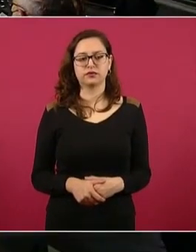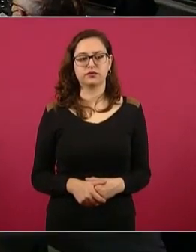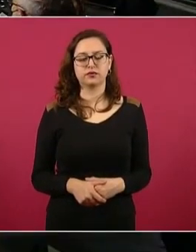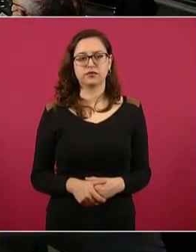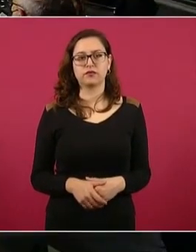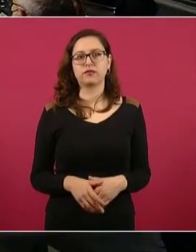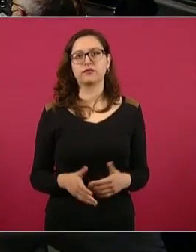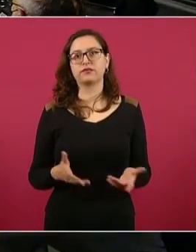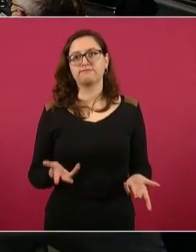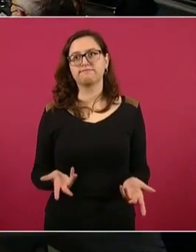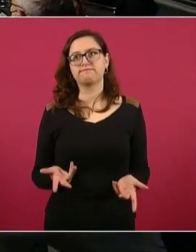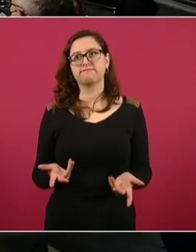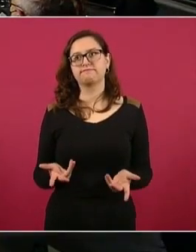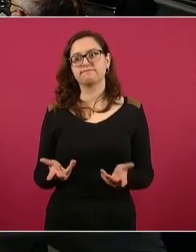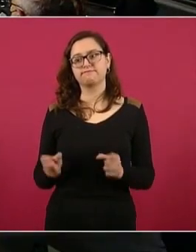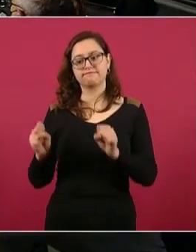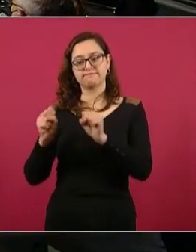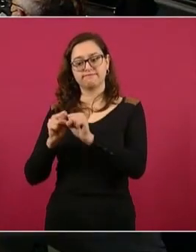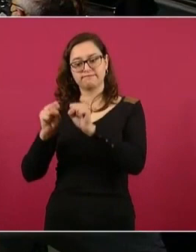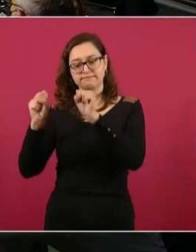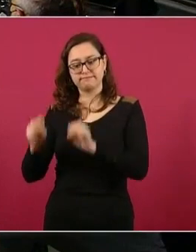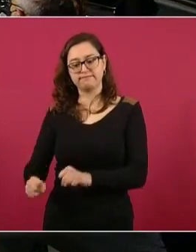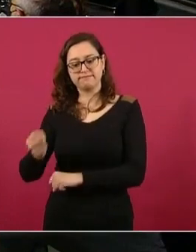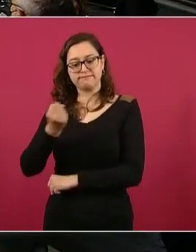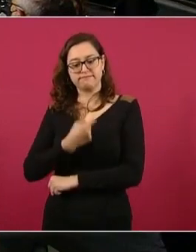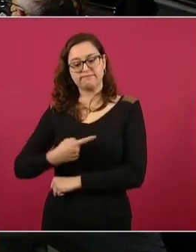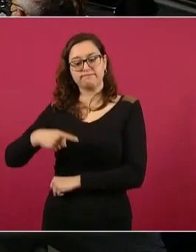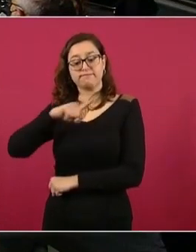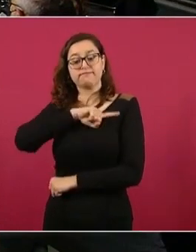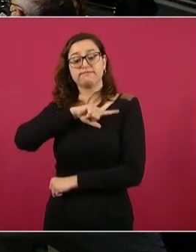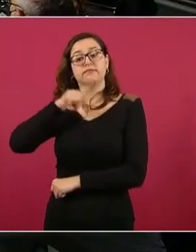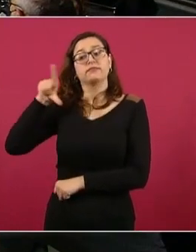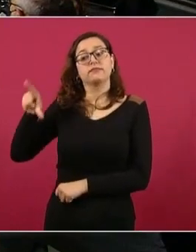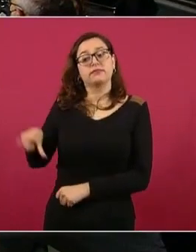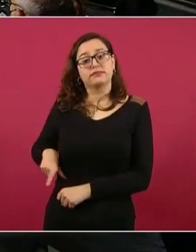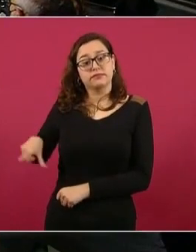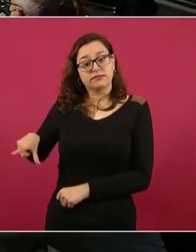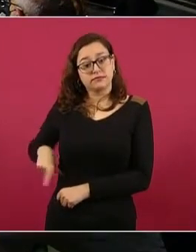un servicio de salud pública